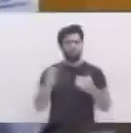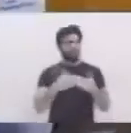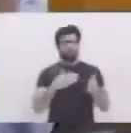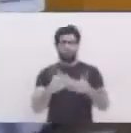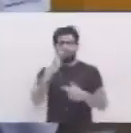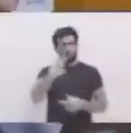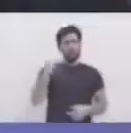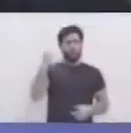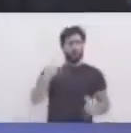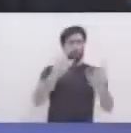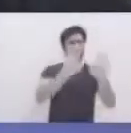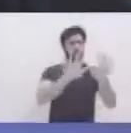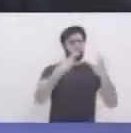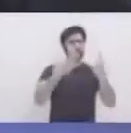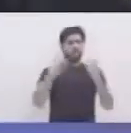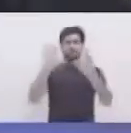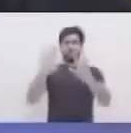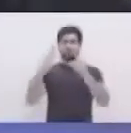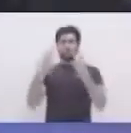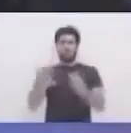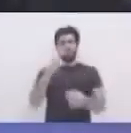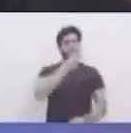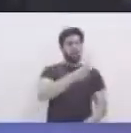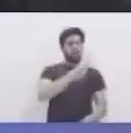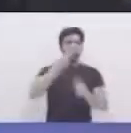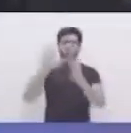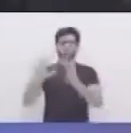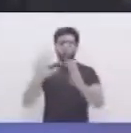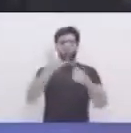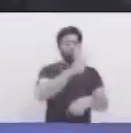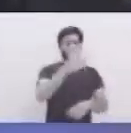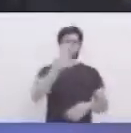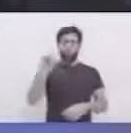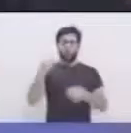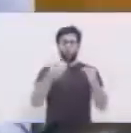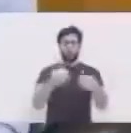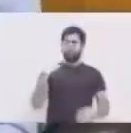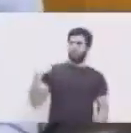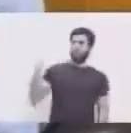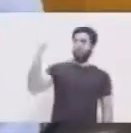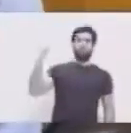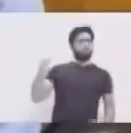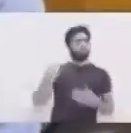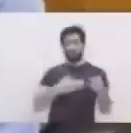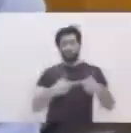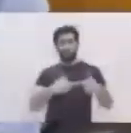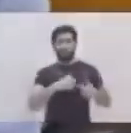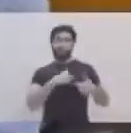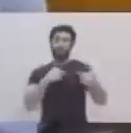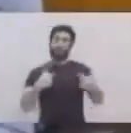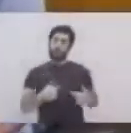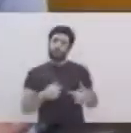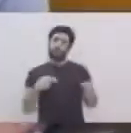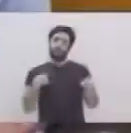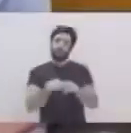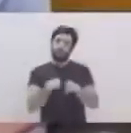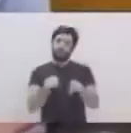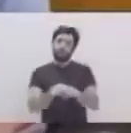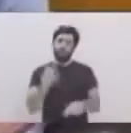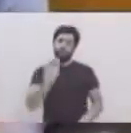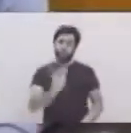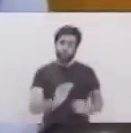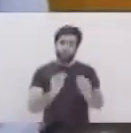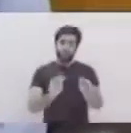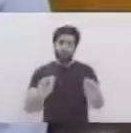aunque tengan 16, 17, aunque tengan 38, 40, 50, siempre tener un corazón de niño o de